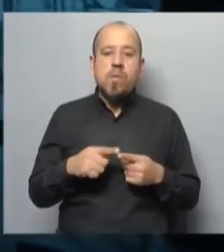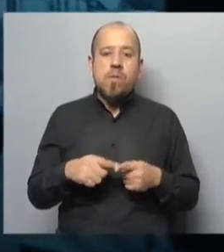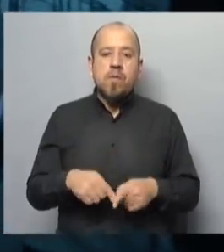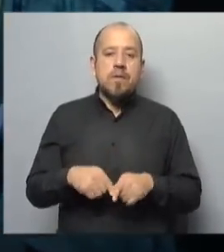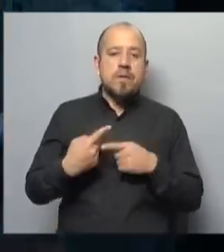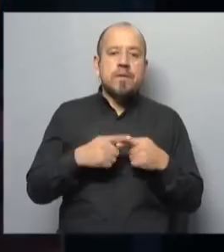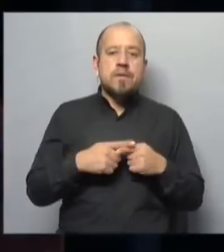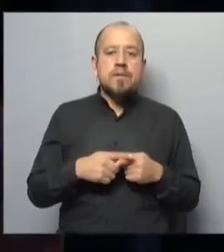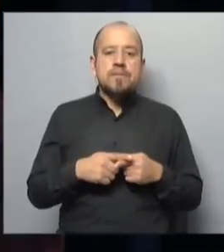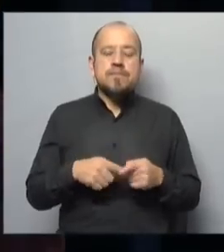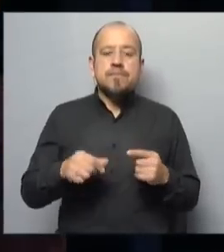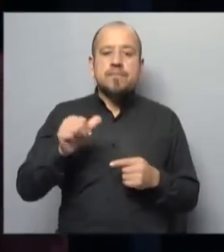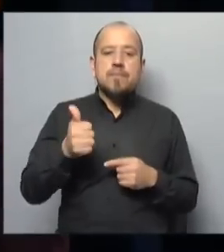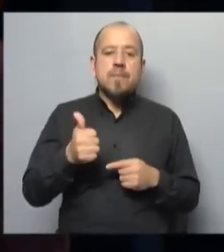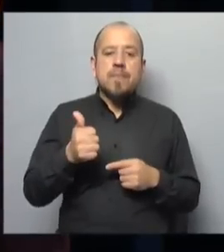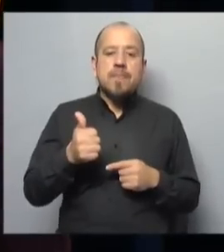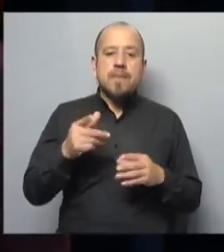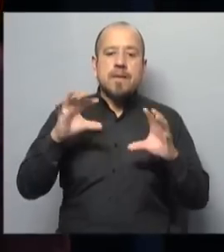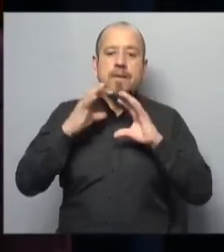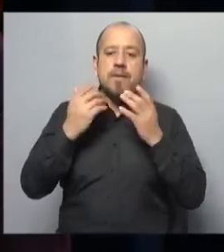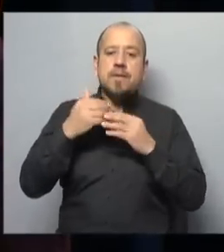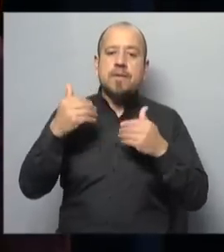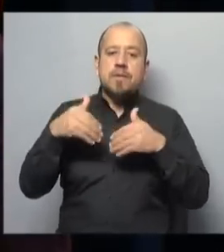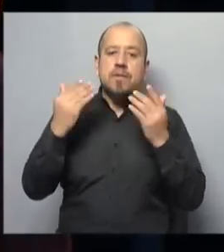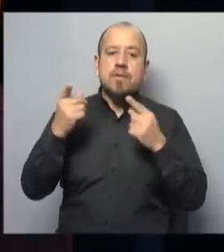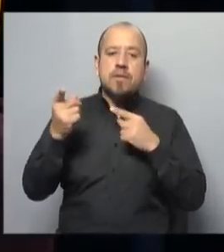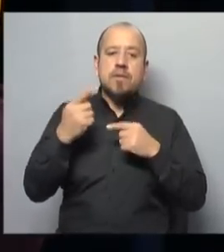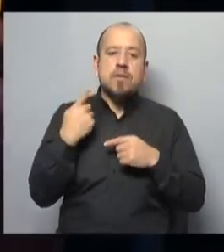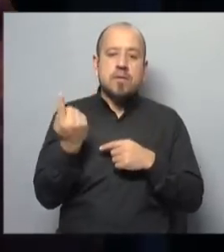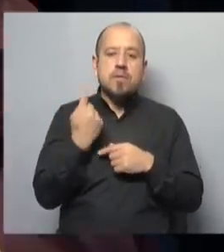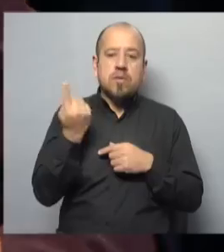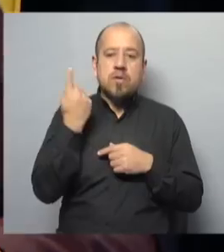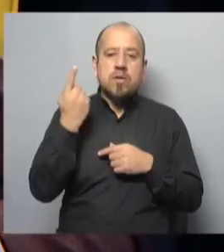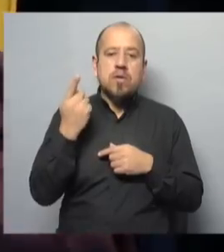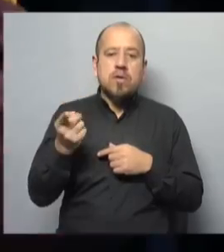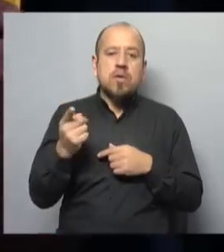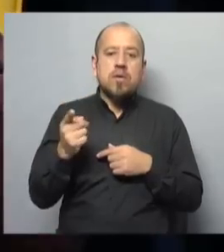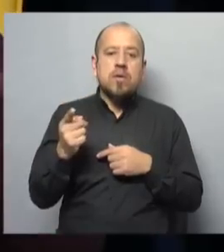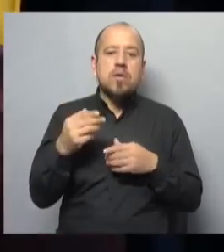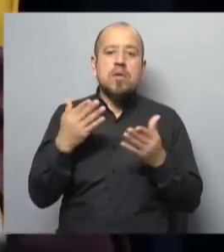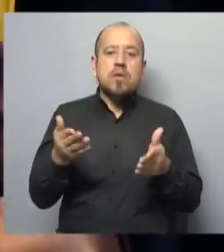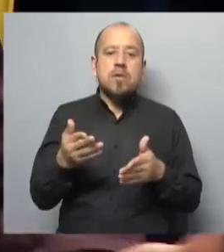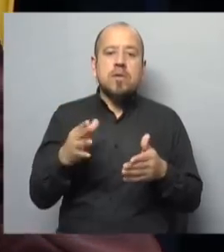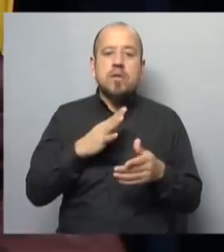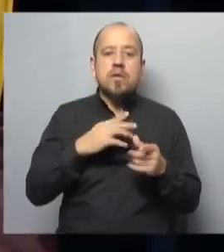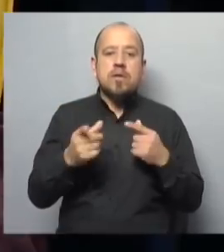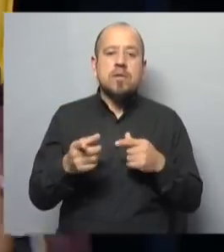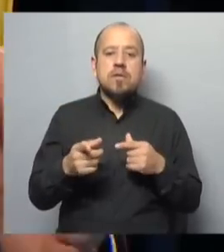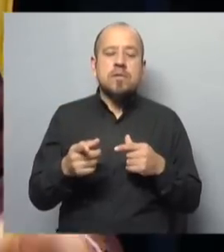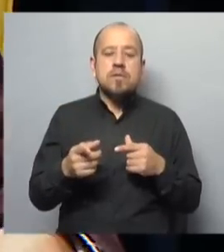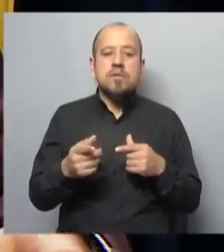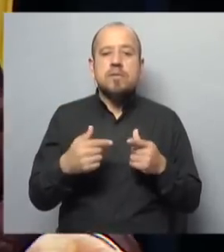cuando ganas y cambiando el mundo no sos campeón del mundo campeón del campeonato porque hay una serie de circunstancias de